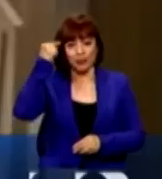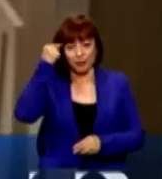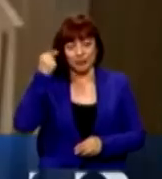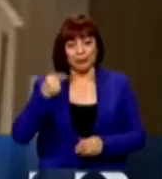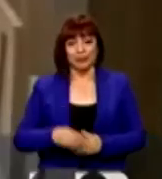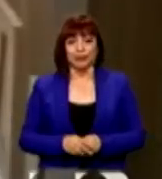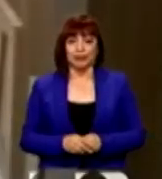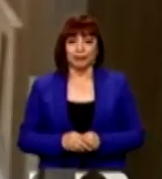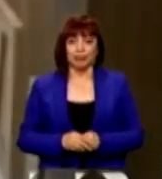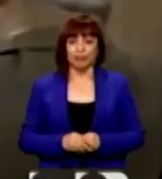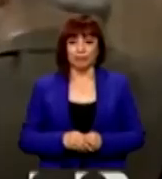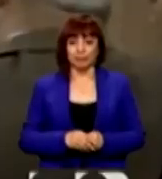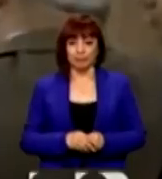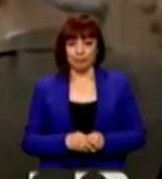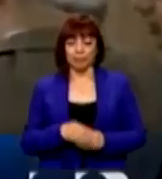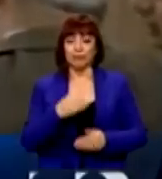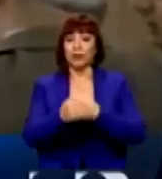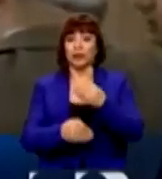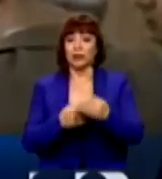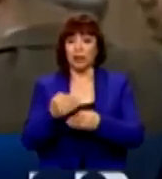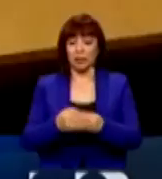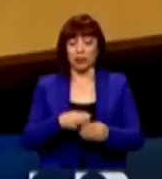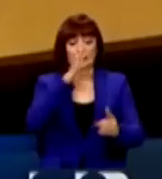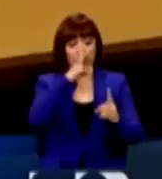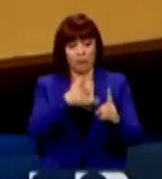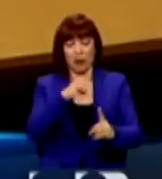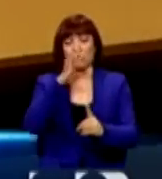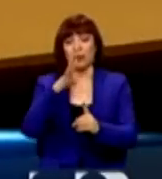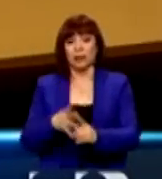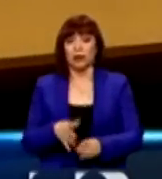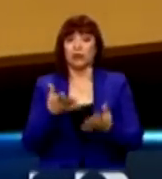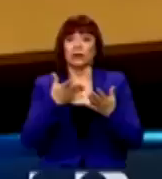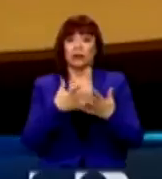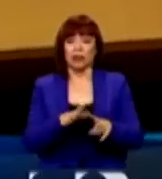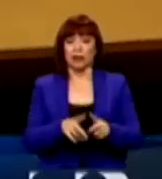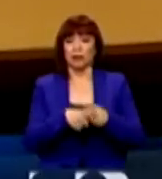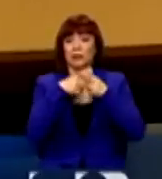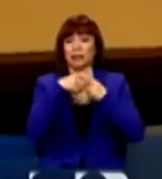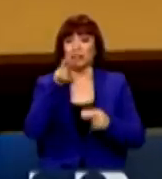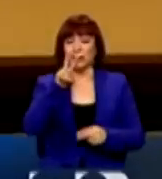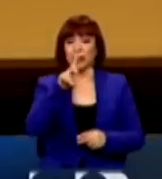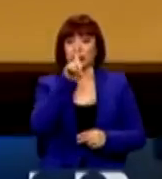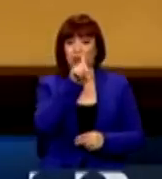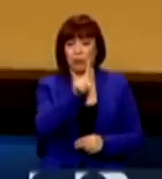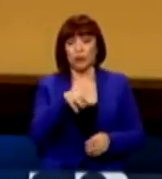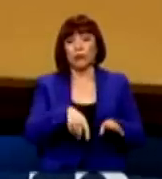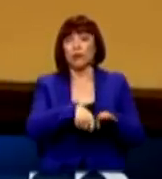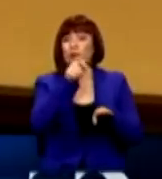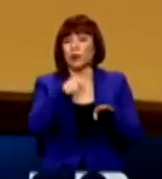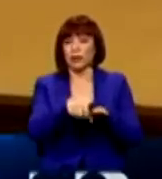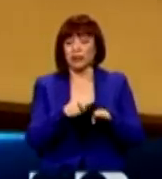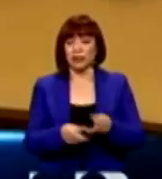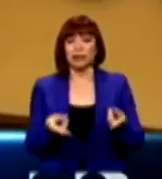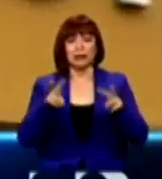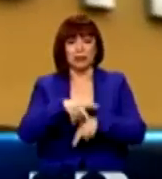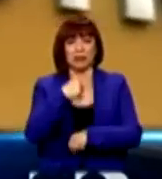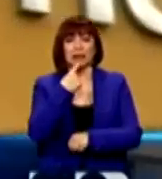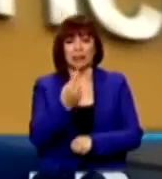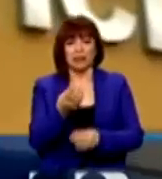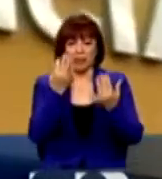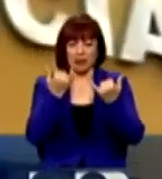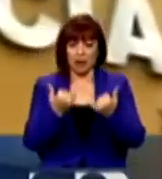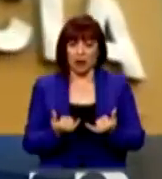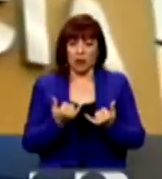Sobre el proceso de evaluación al que serán sometidos 21 jueces y 15 conjueces de la Corte Nacional de Justicia, Maldonado aseguró que se encuentran en